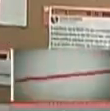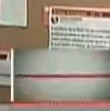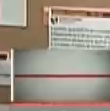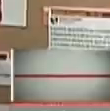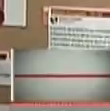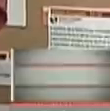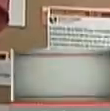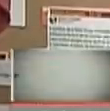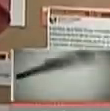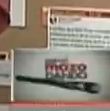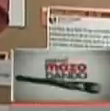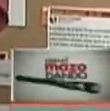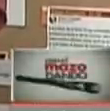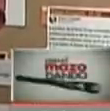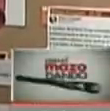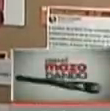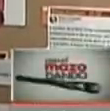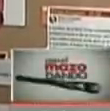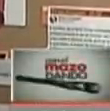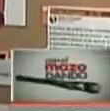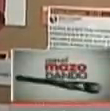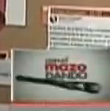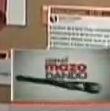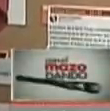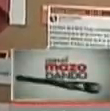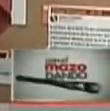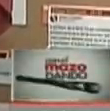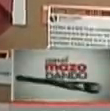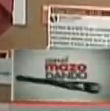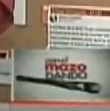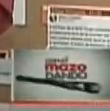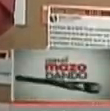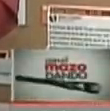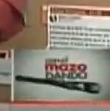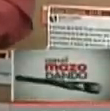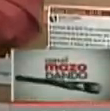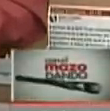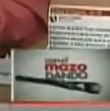belleza. Ahora las voy a mostrar. Una belleza de foto.